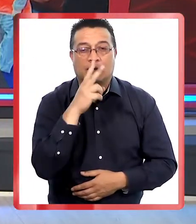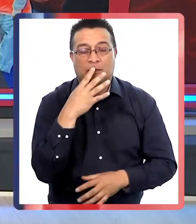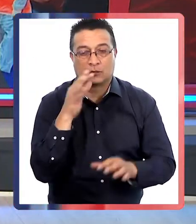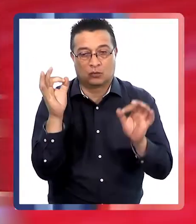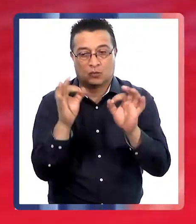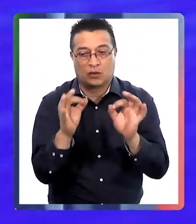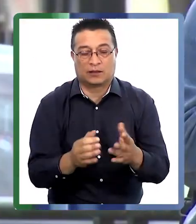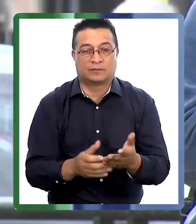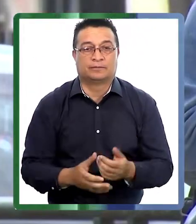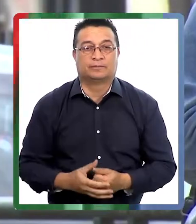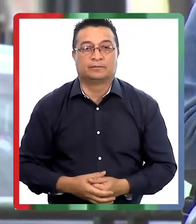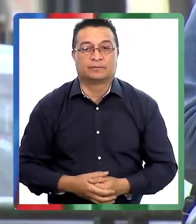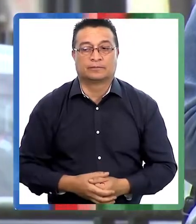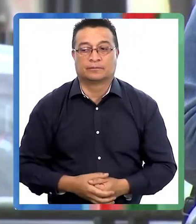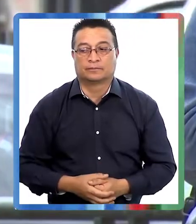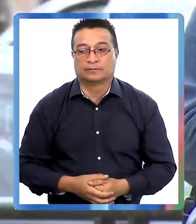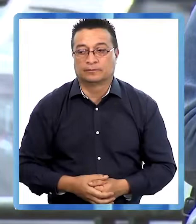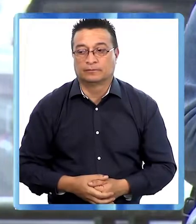nota.